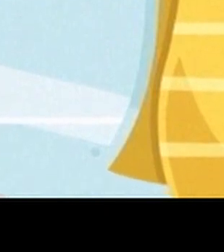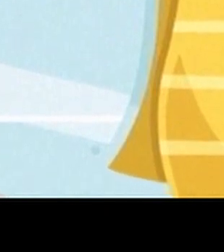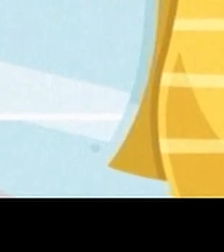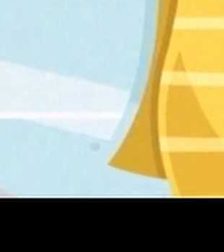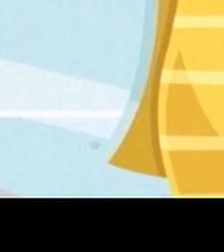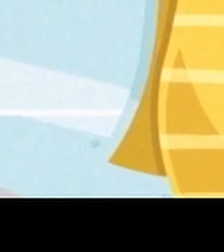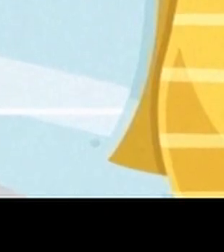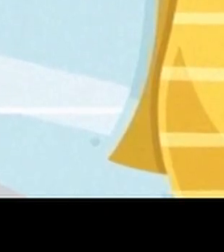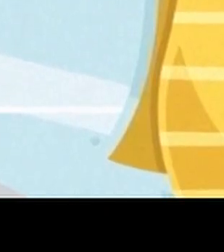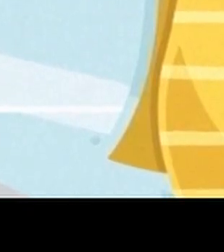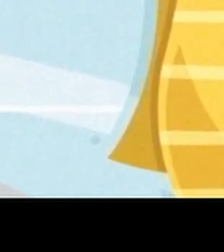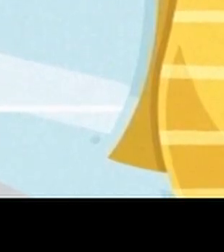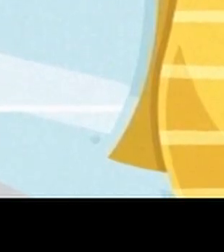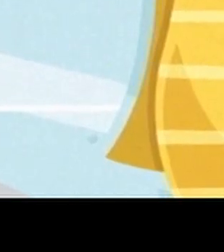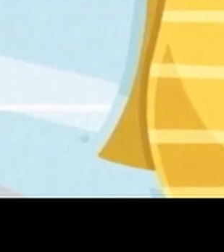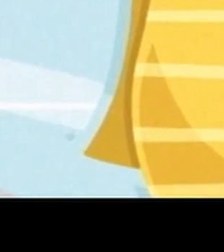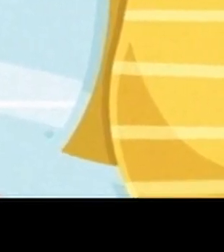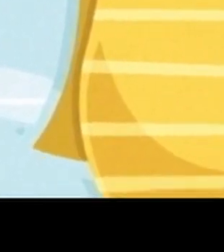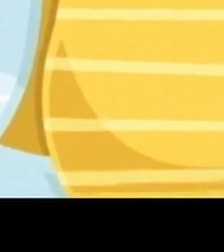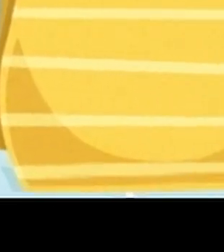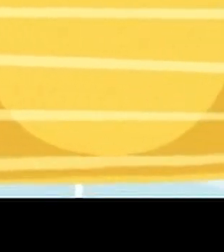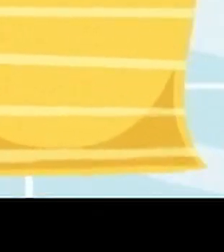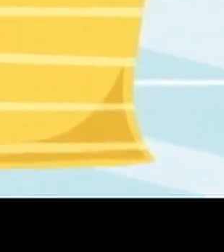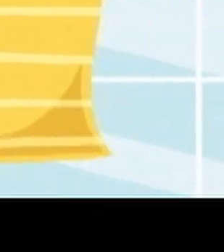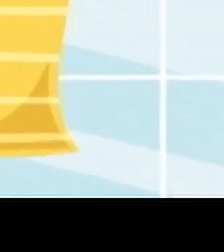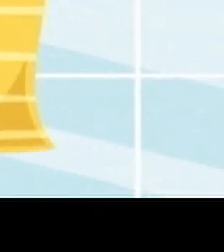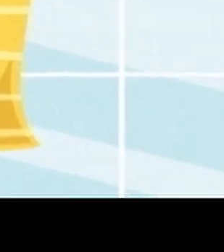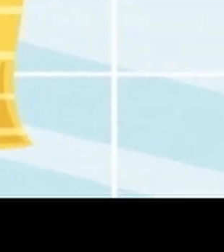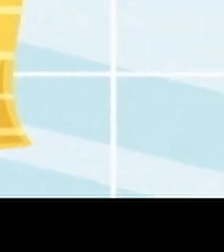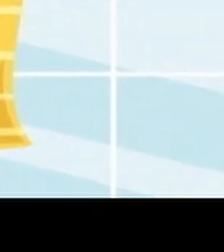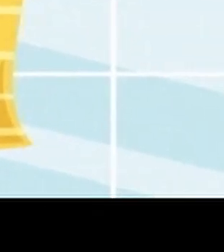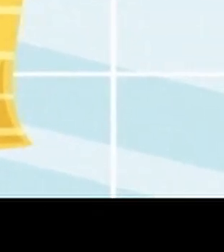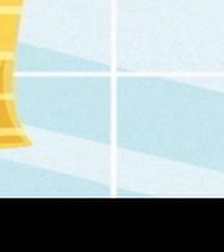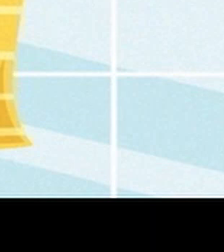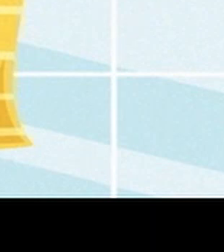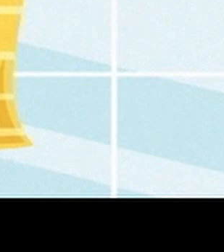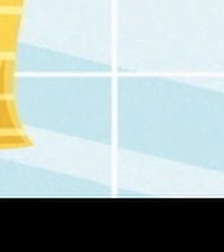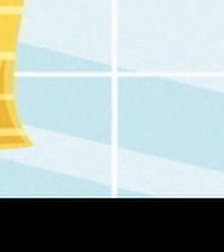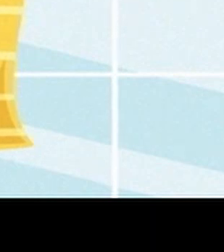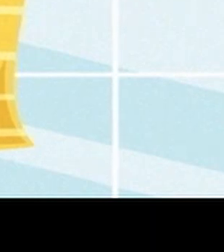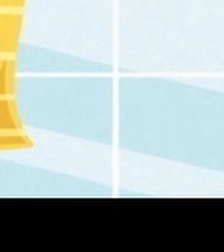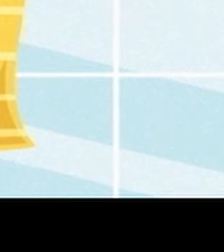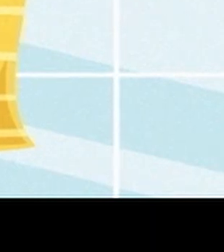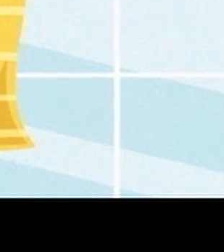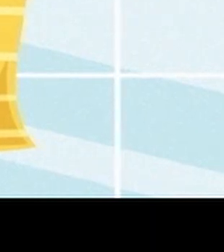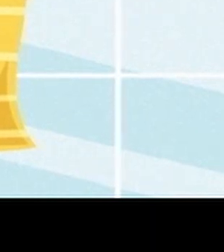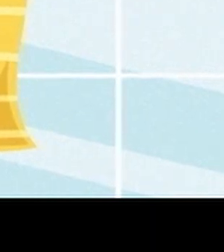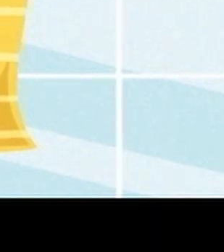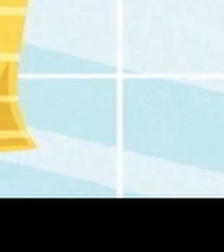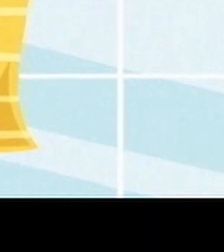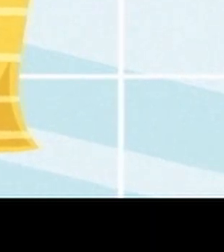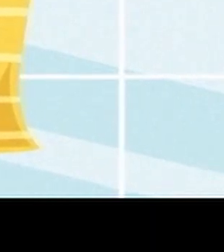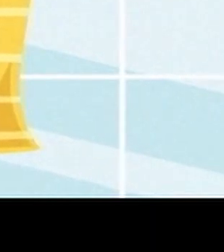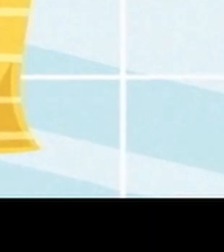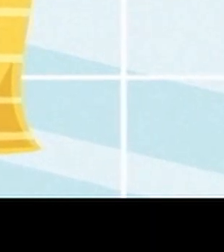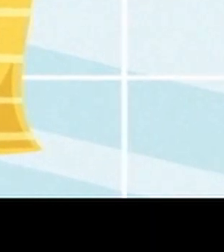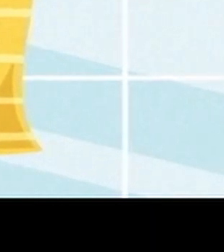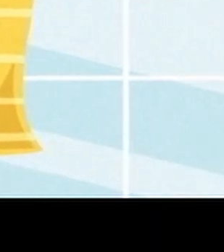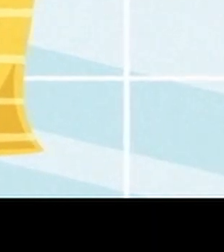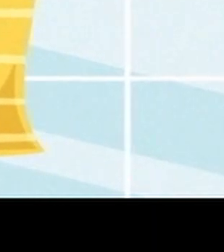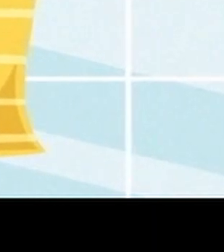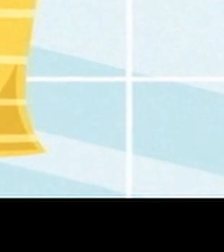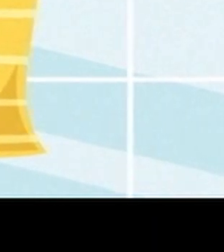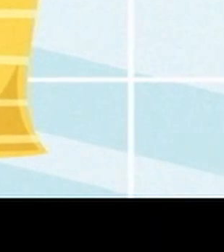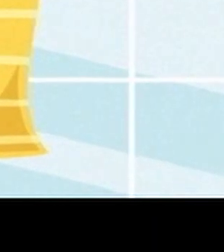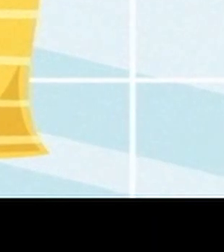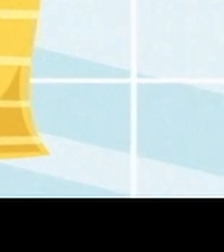Los niños y las niñas nos lavamos bien las manos, nos tapamos con el antebrazo cuando estornudamos o tosemos y